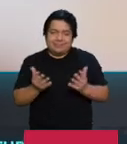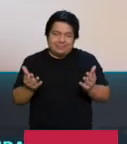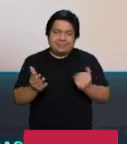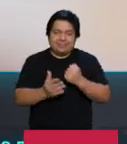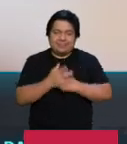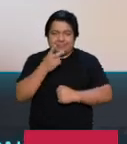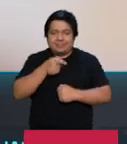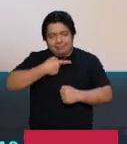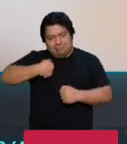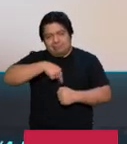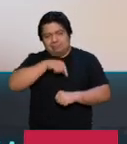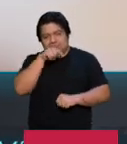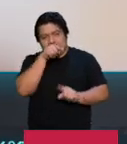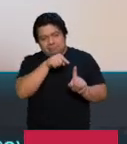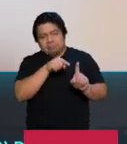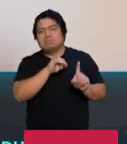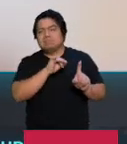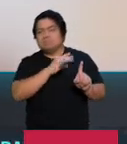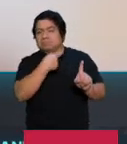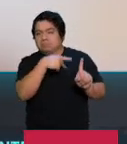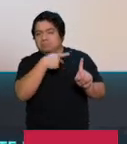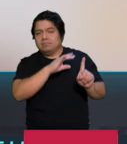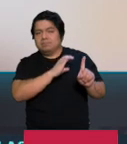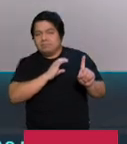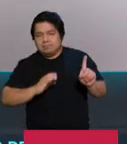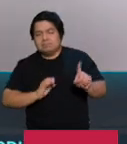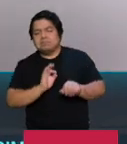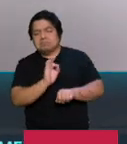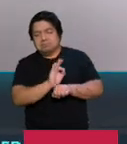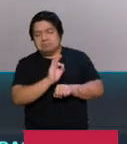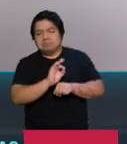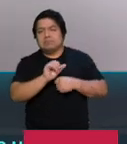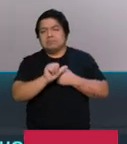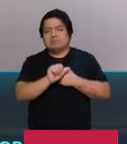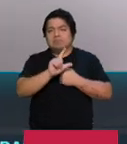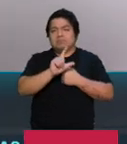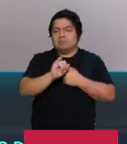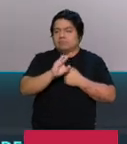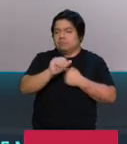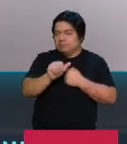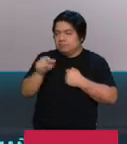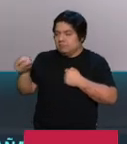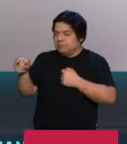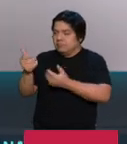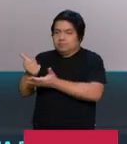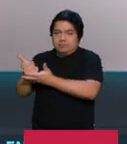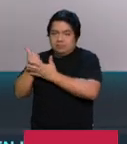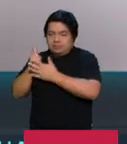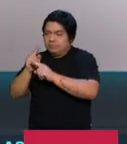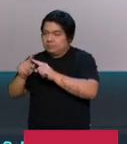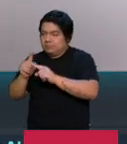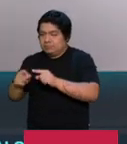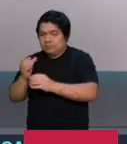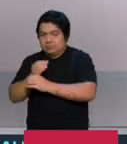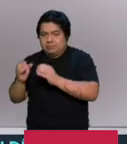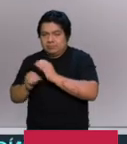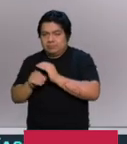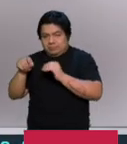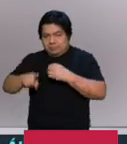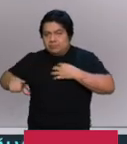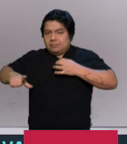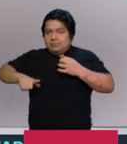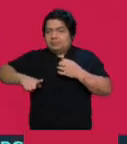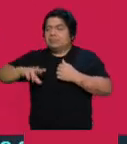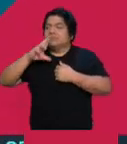por eso decidimos apoyar su candidatura, y Alicia pues nos va a ayudar en más cosas todavía aquí en el gobierno.